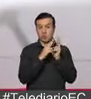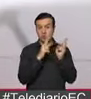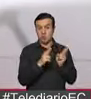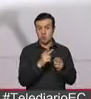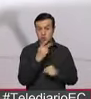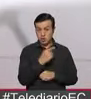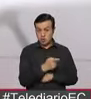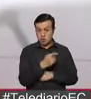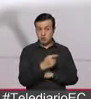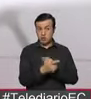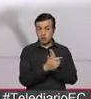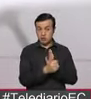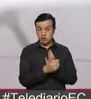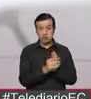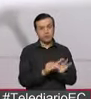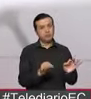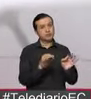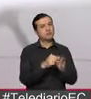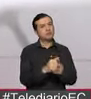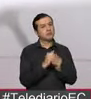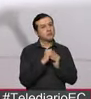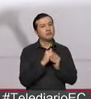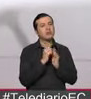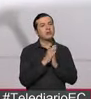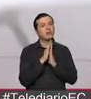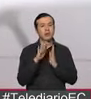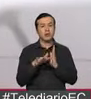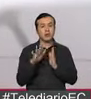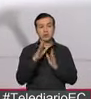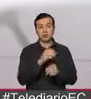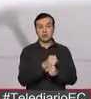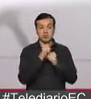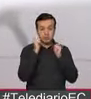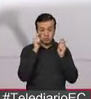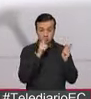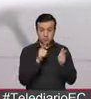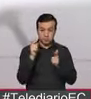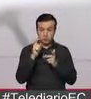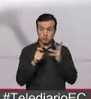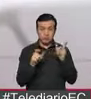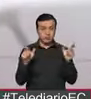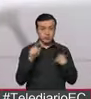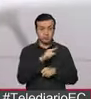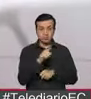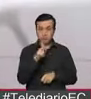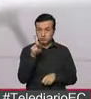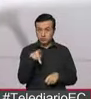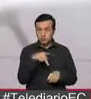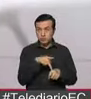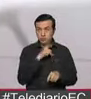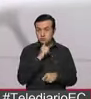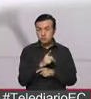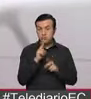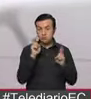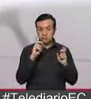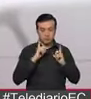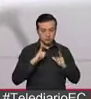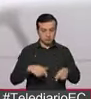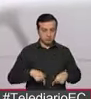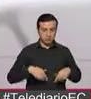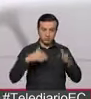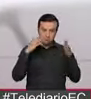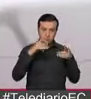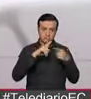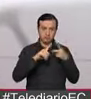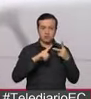a ayudar al ser una demanda social la seguridad necesitamos gente especializada como lo es en temas de salud como lo